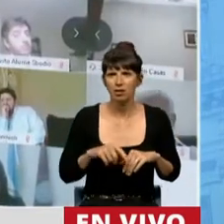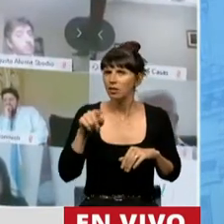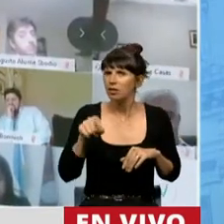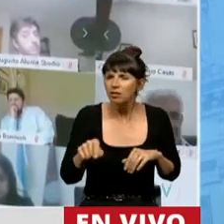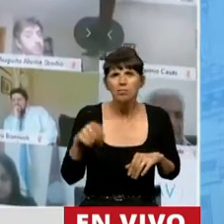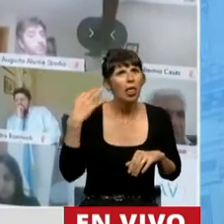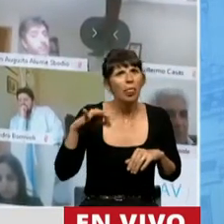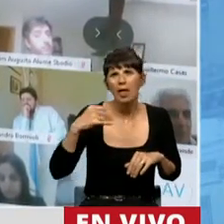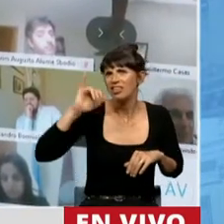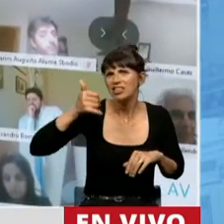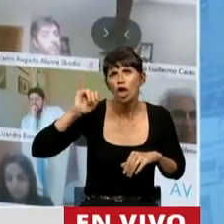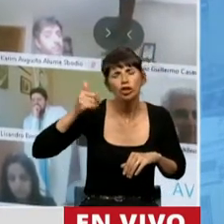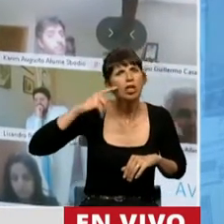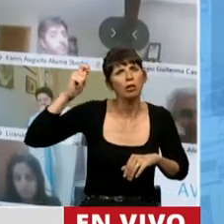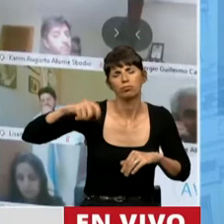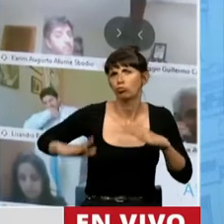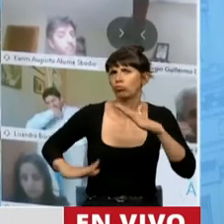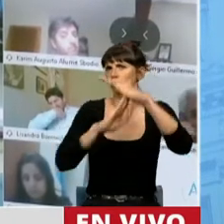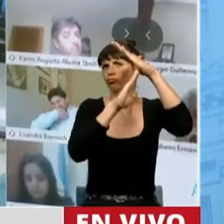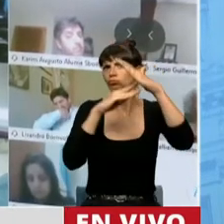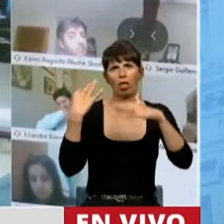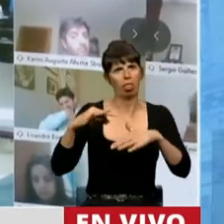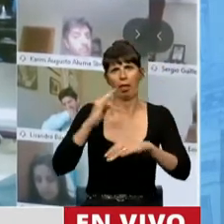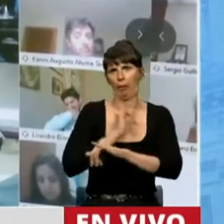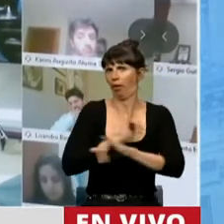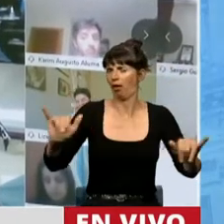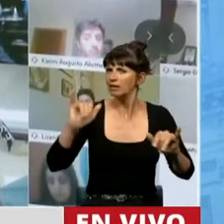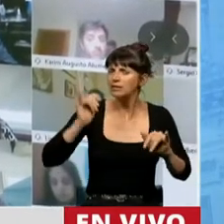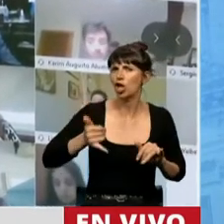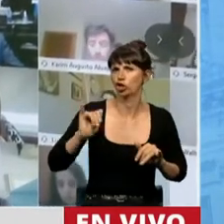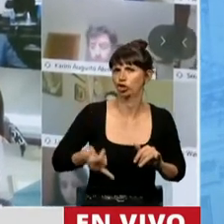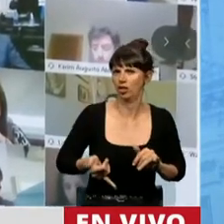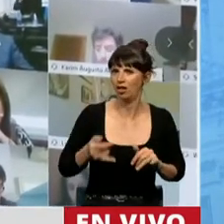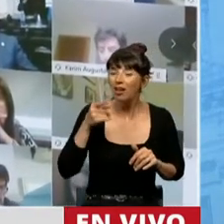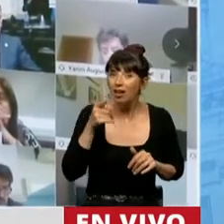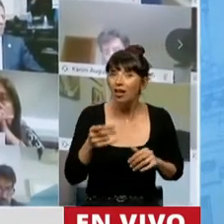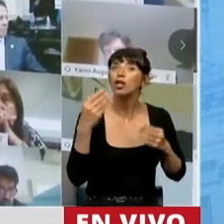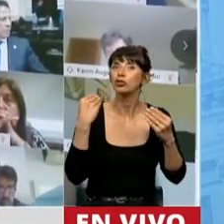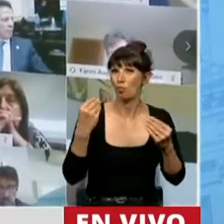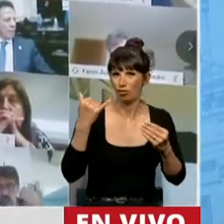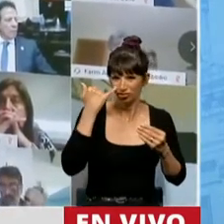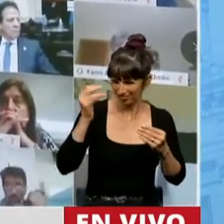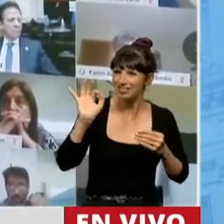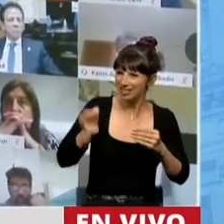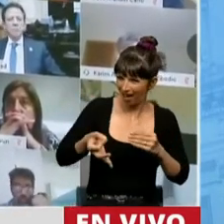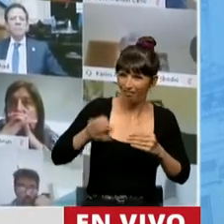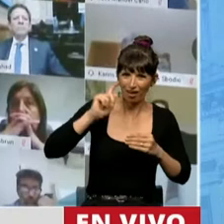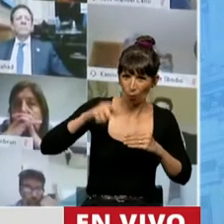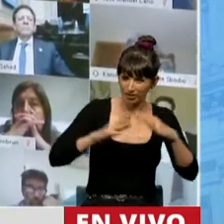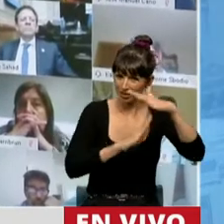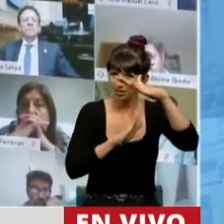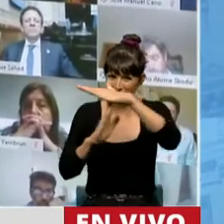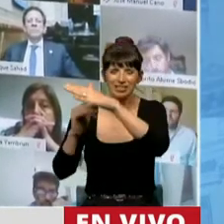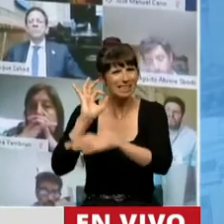el máximo tribunal de la República. Y esto porque ha sido puesto el tema a conocimiento de la Corte Suprema por los afectados